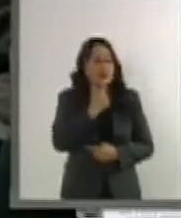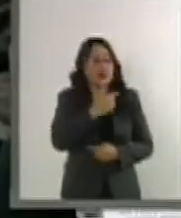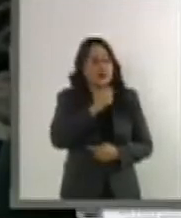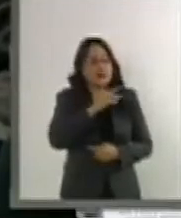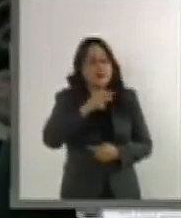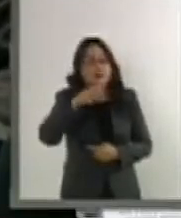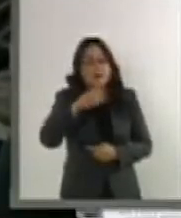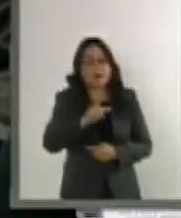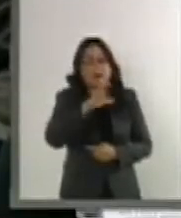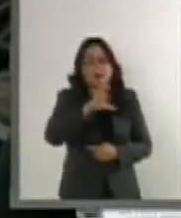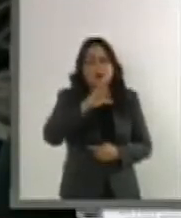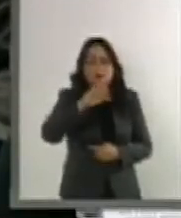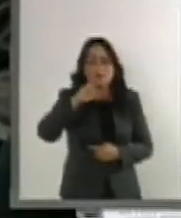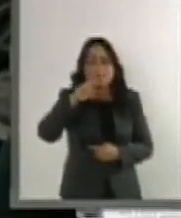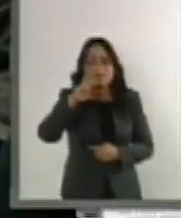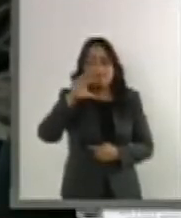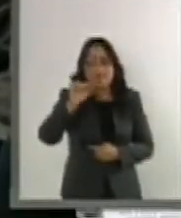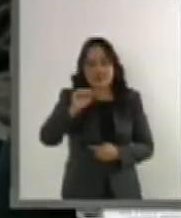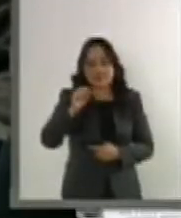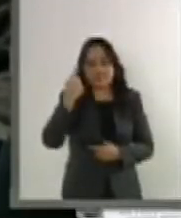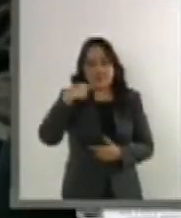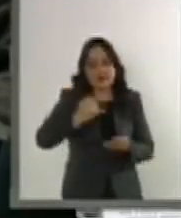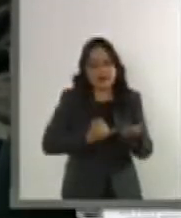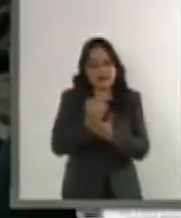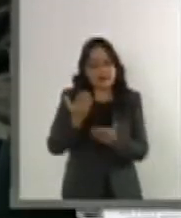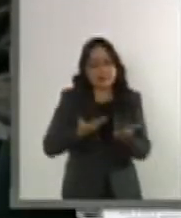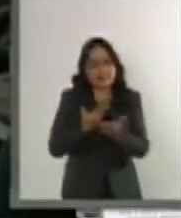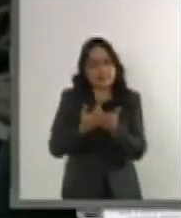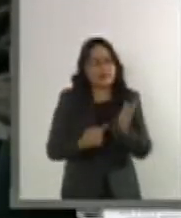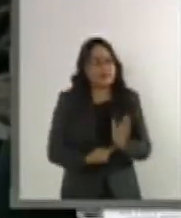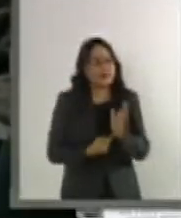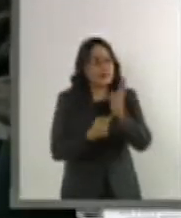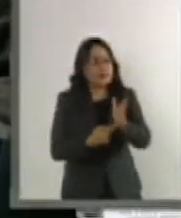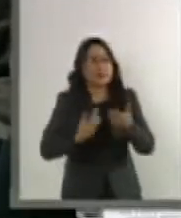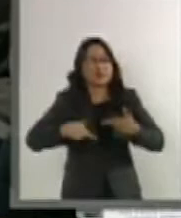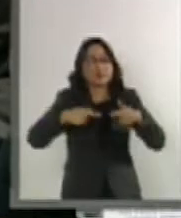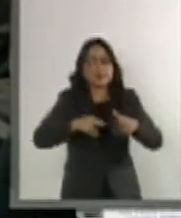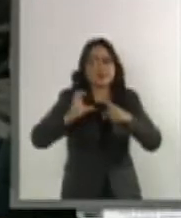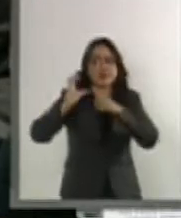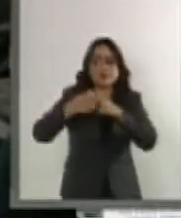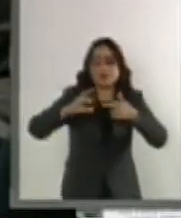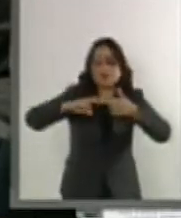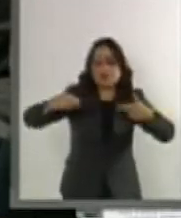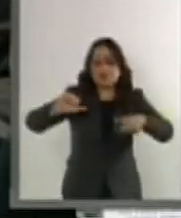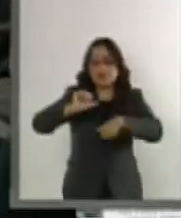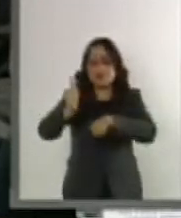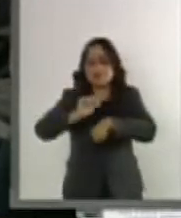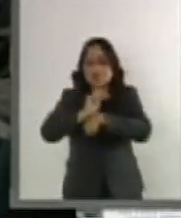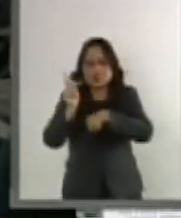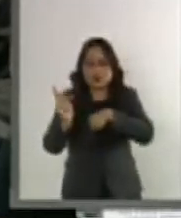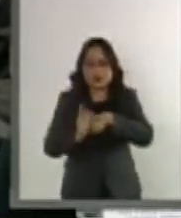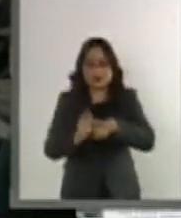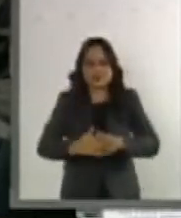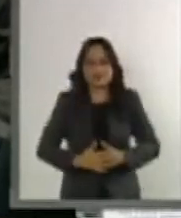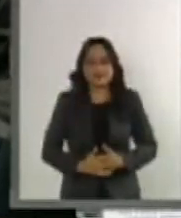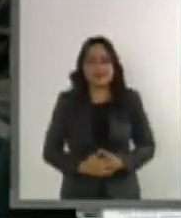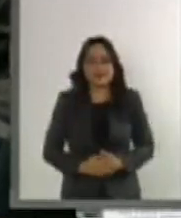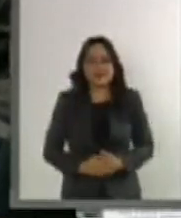Cuevas Barrón para presentar el dictamen a nombre de la Comisión de Relaciones